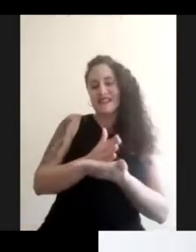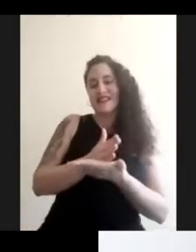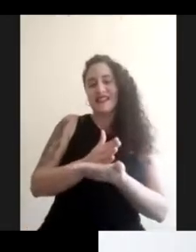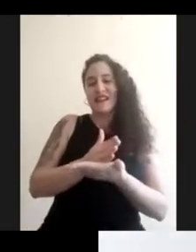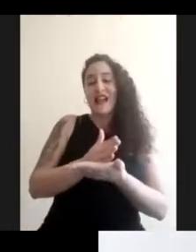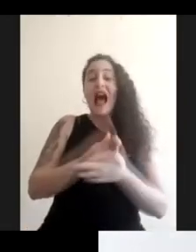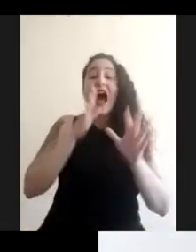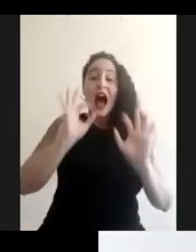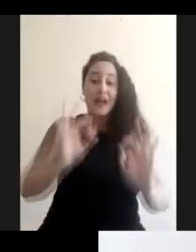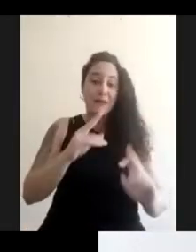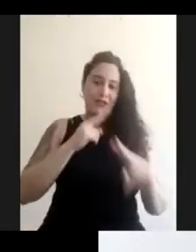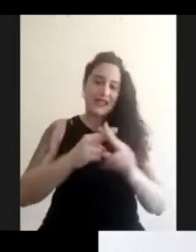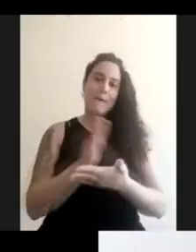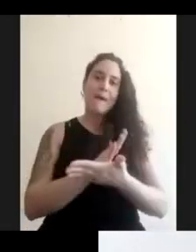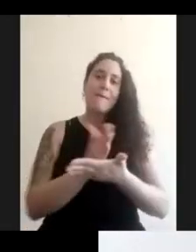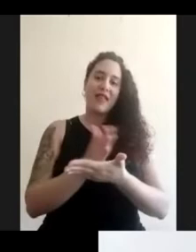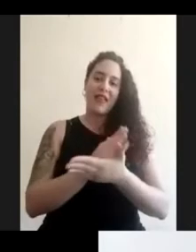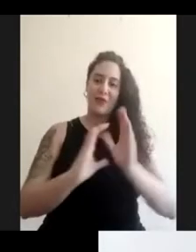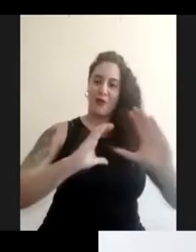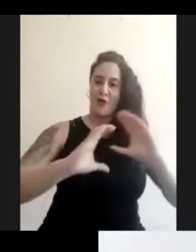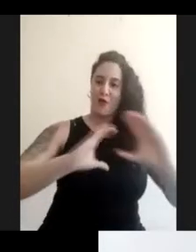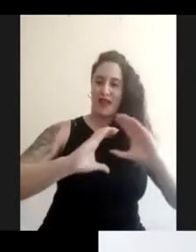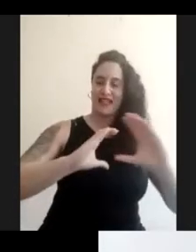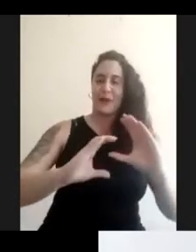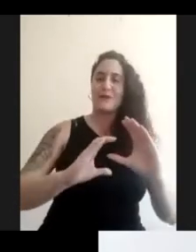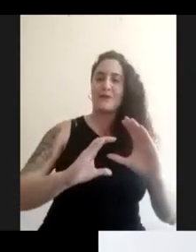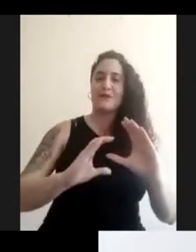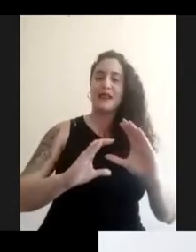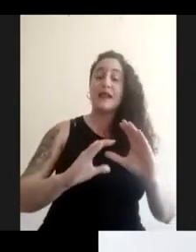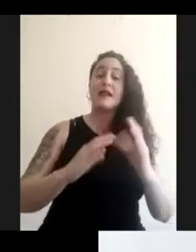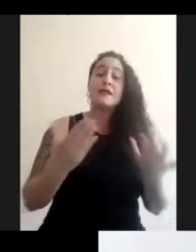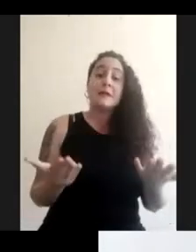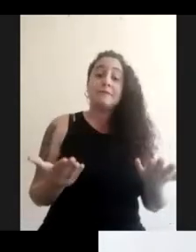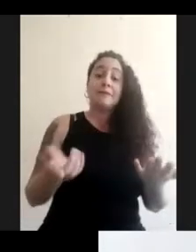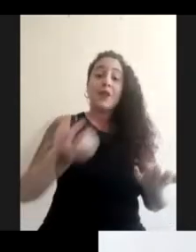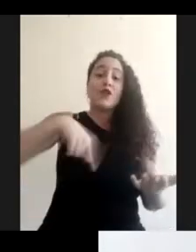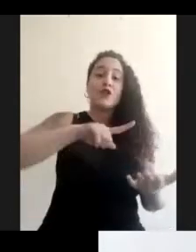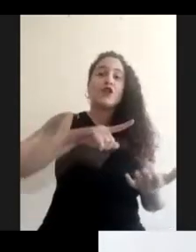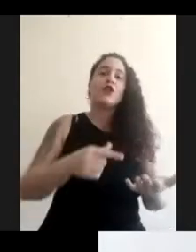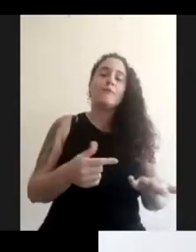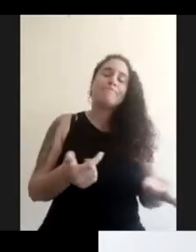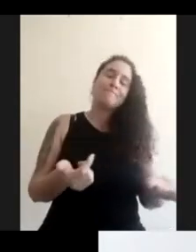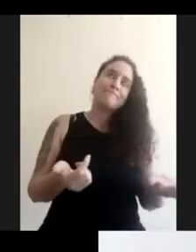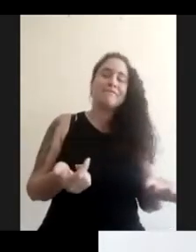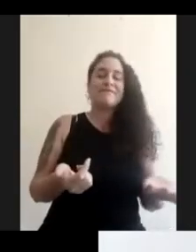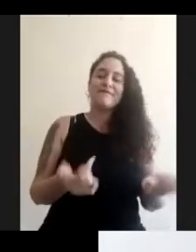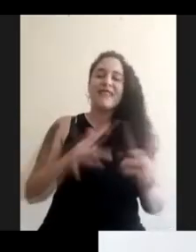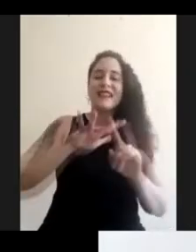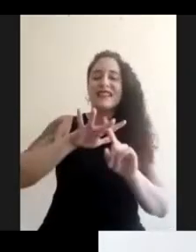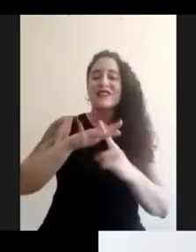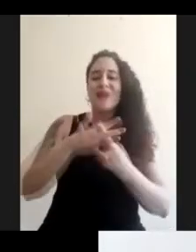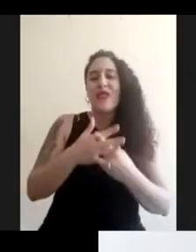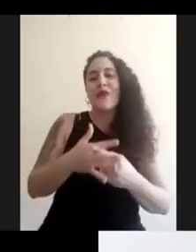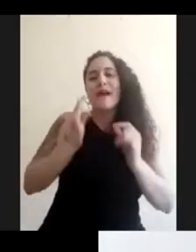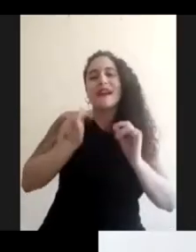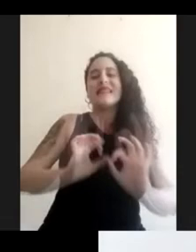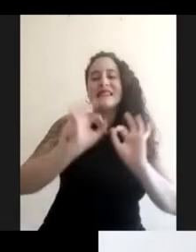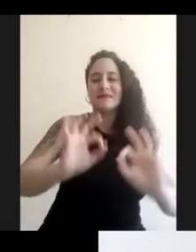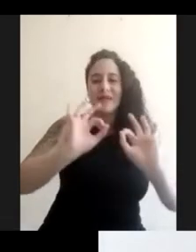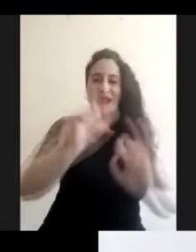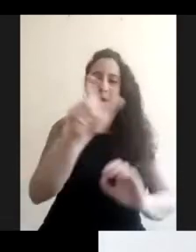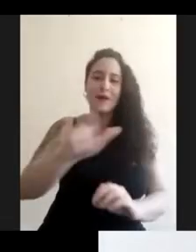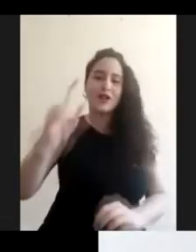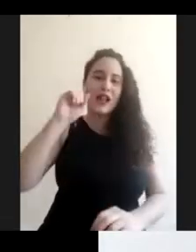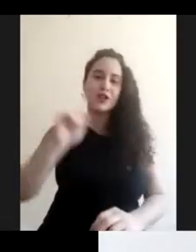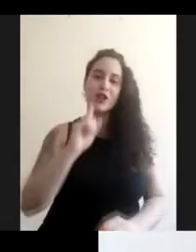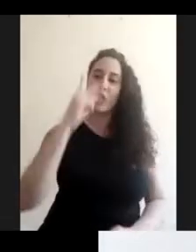ahora se llama mediador comunicativo. Estamos más bien especializados en personas con sordoceguera,